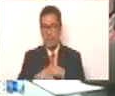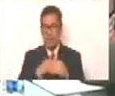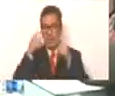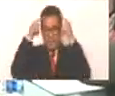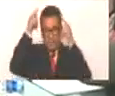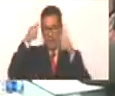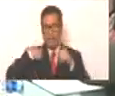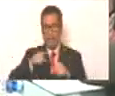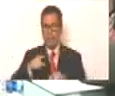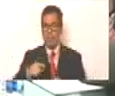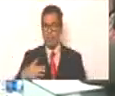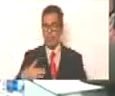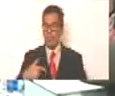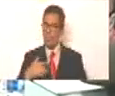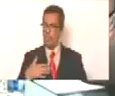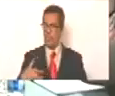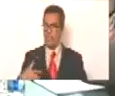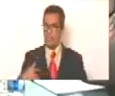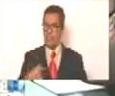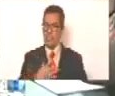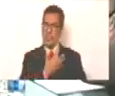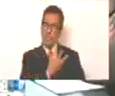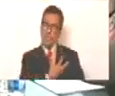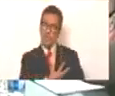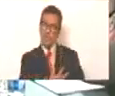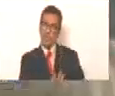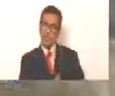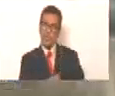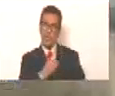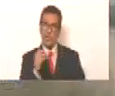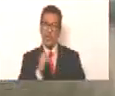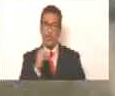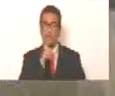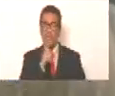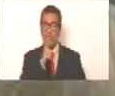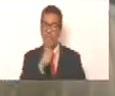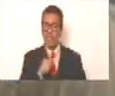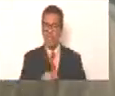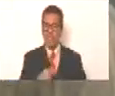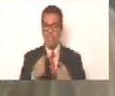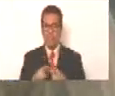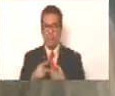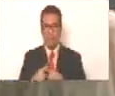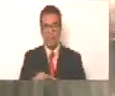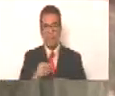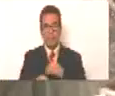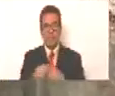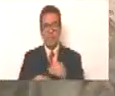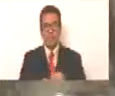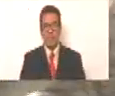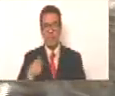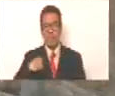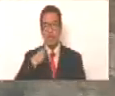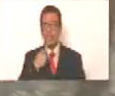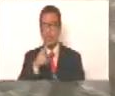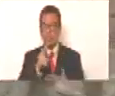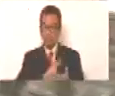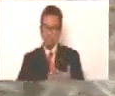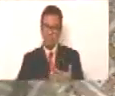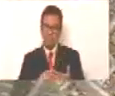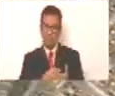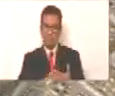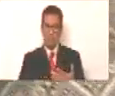siento afligida o maltratada por múltiples factores, yo acudo a esas cartas, acudo a